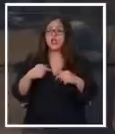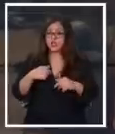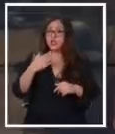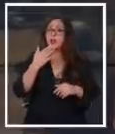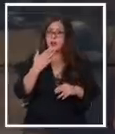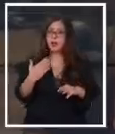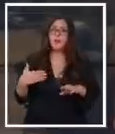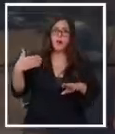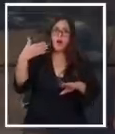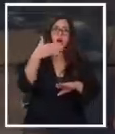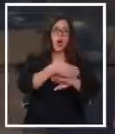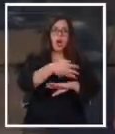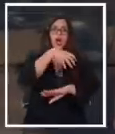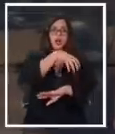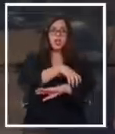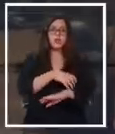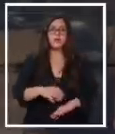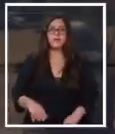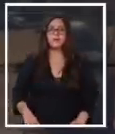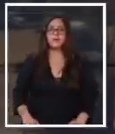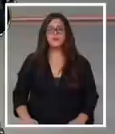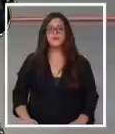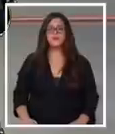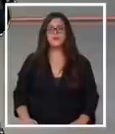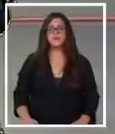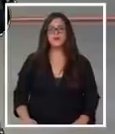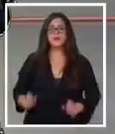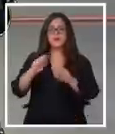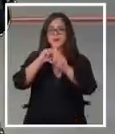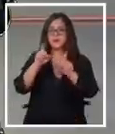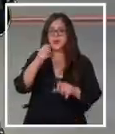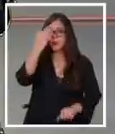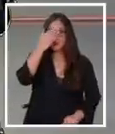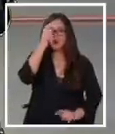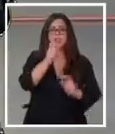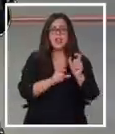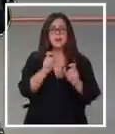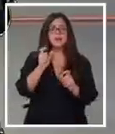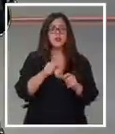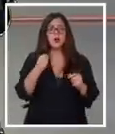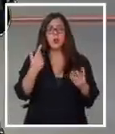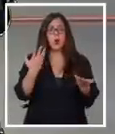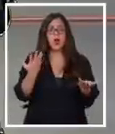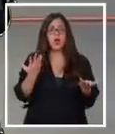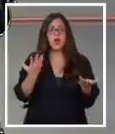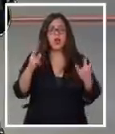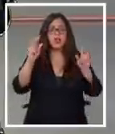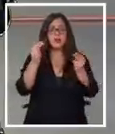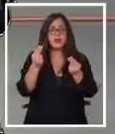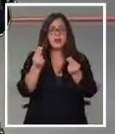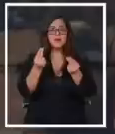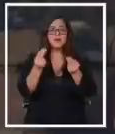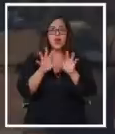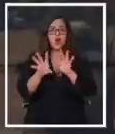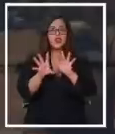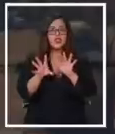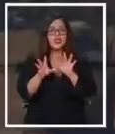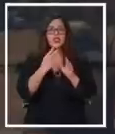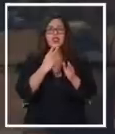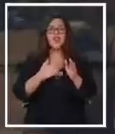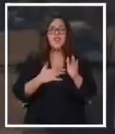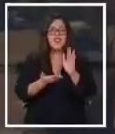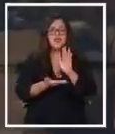voy a ser presente en la región presidente el gran tema de preocupación hoy día de la gente es el alza del costo de la vida la inflación